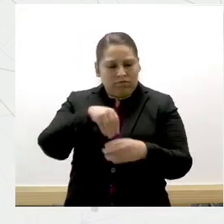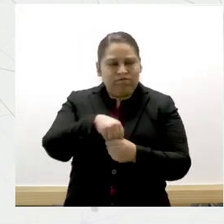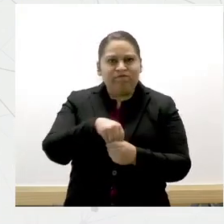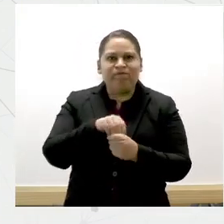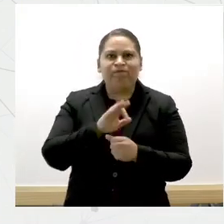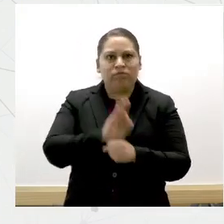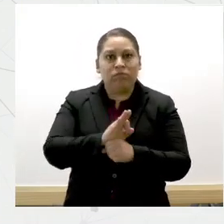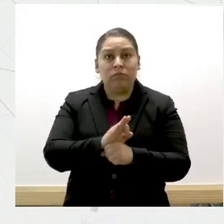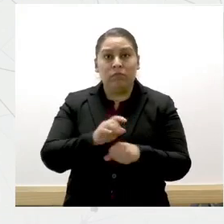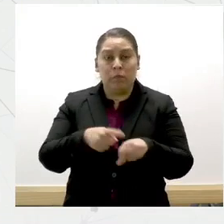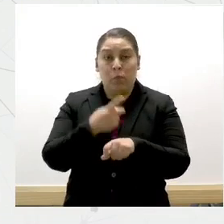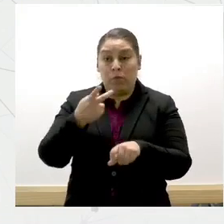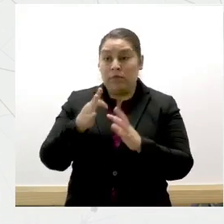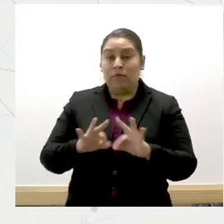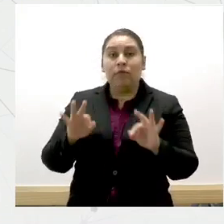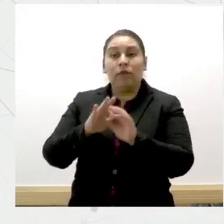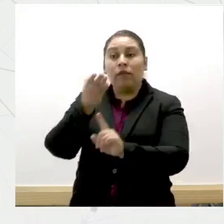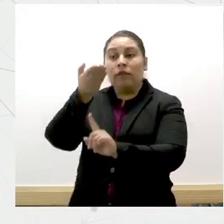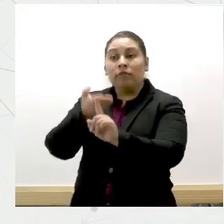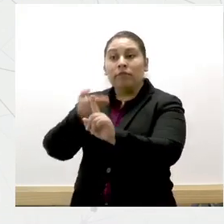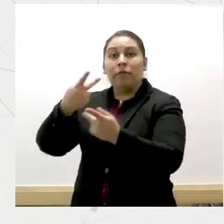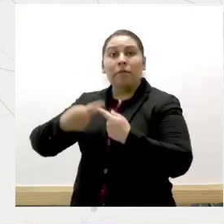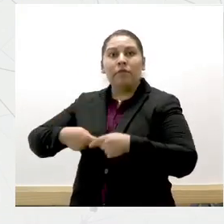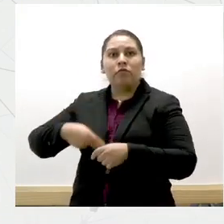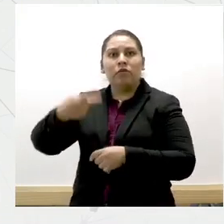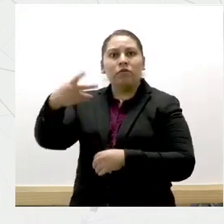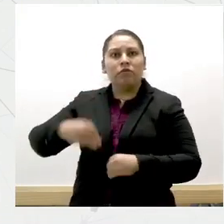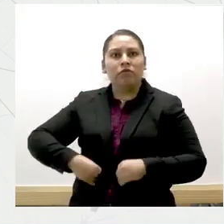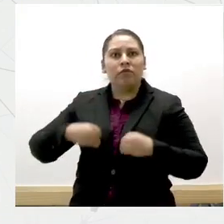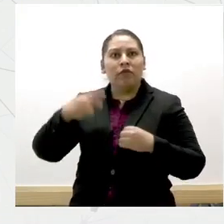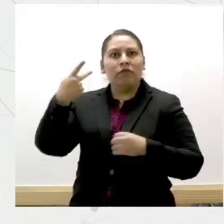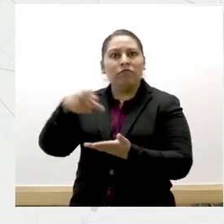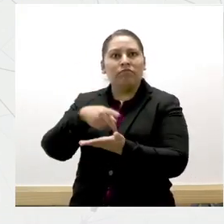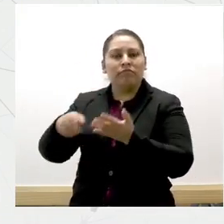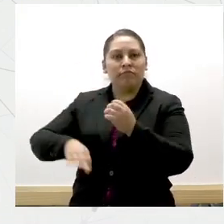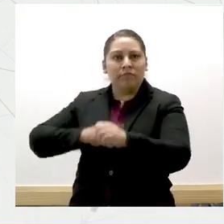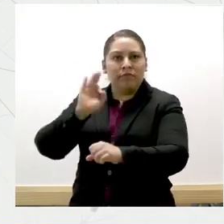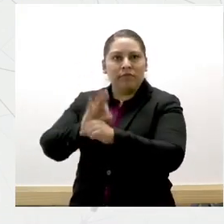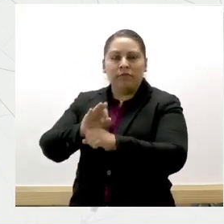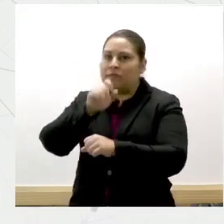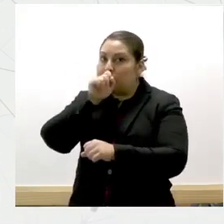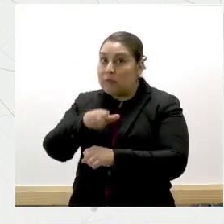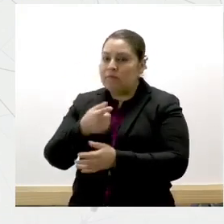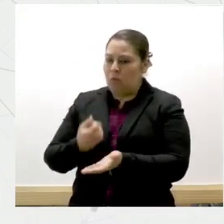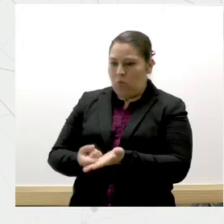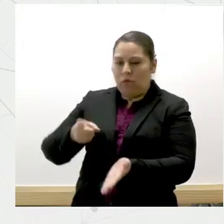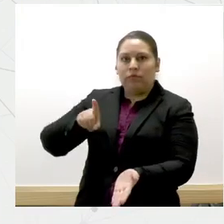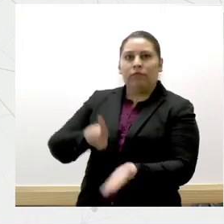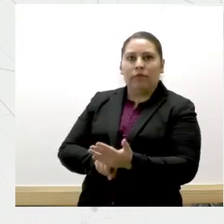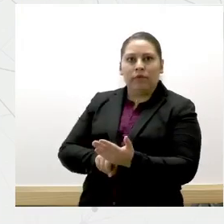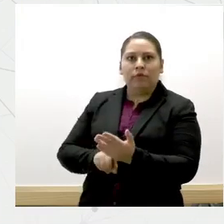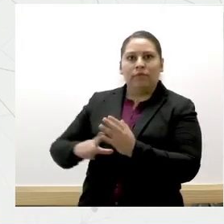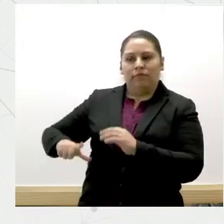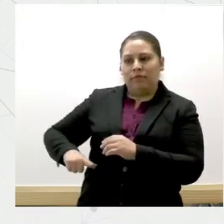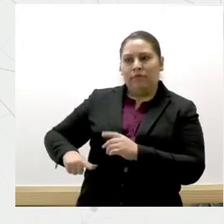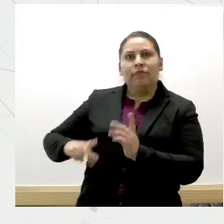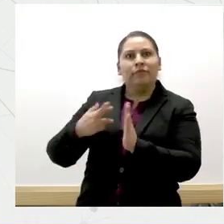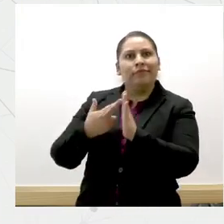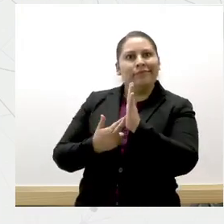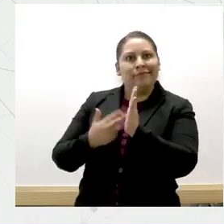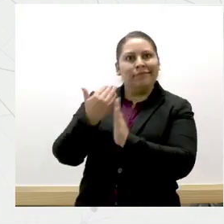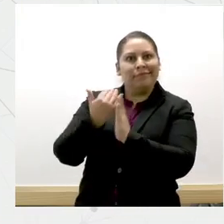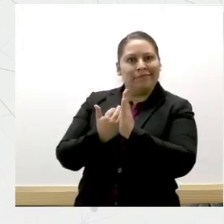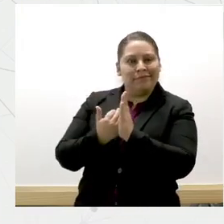esa supervisión, pero también a nivel interno, esa transparencia y esa explicabilidad, en un momento en el que el propio Poder Judicial,